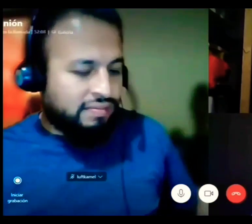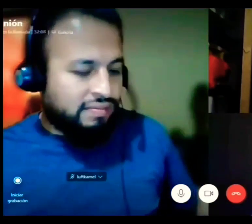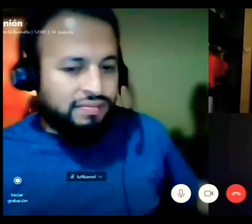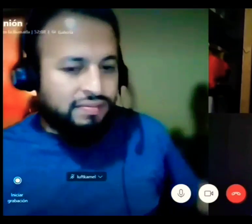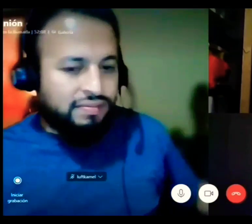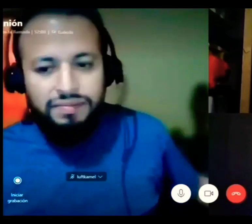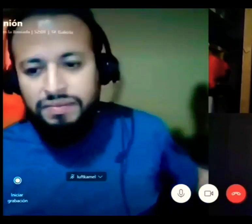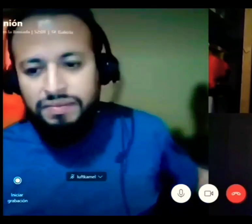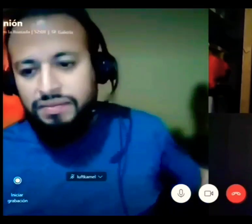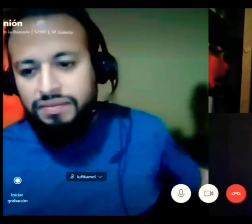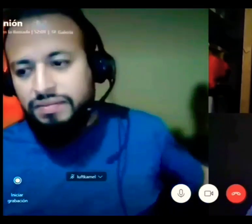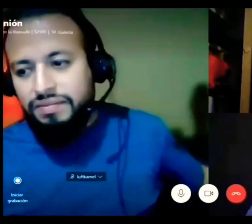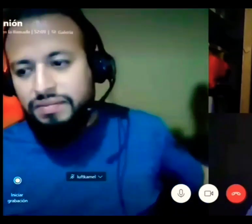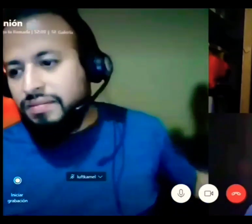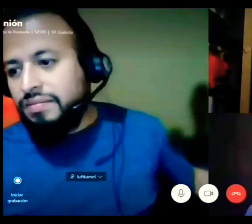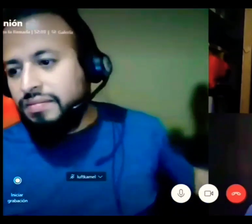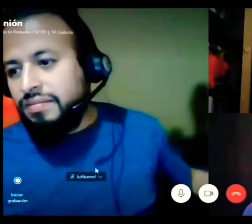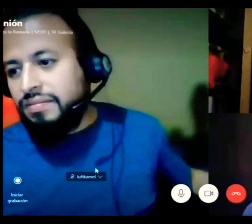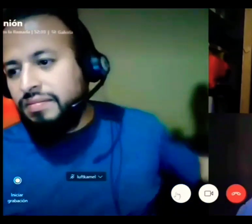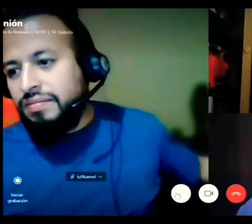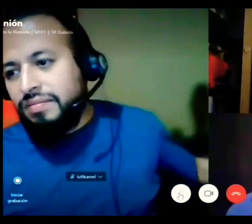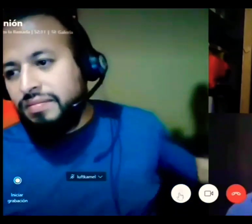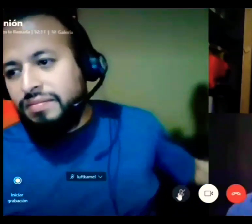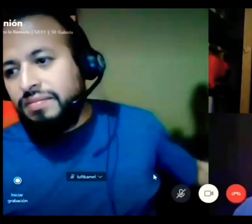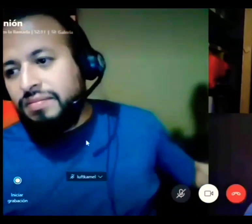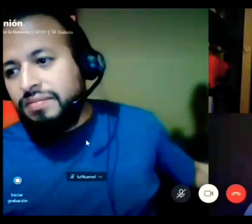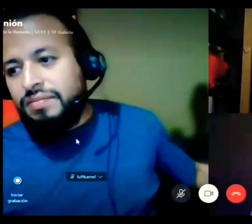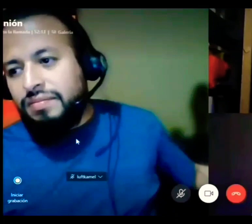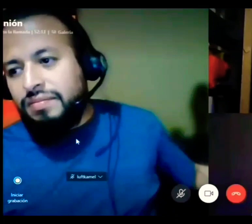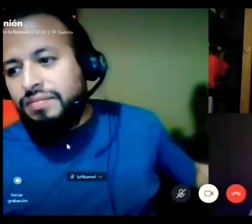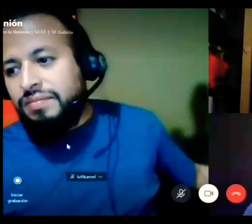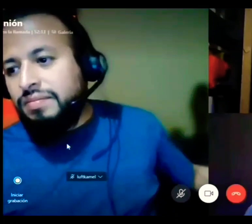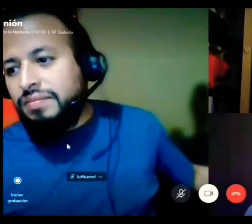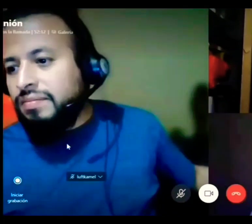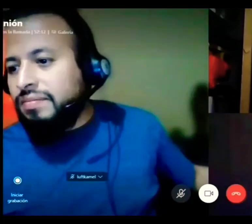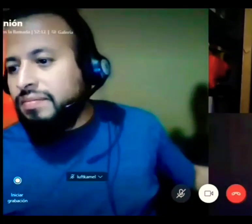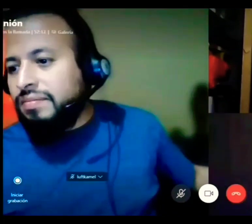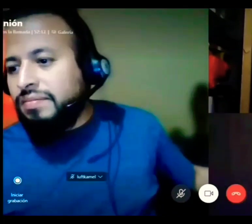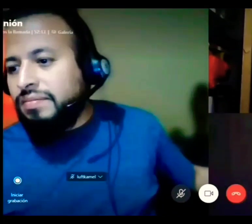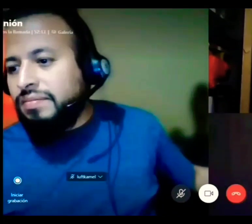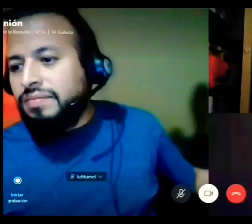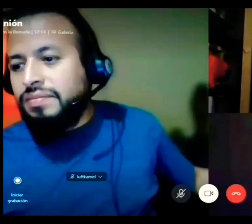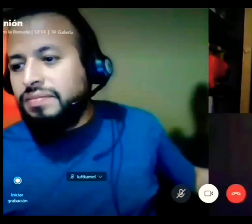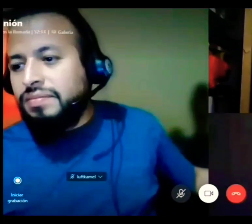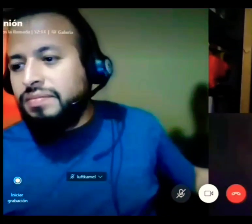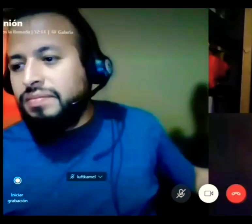hoy. Sí, gracias, una disculpa, pero así que mis gatos están batallando.